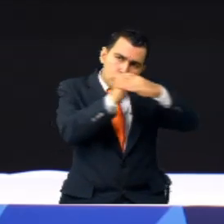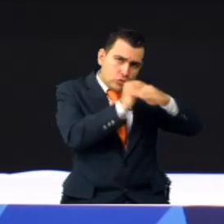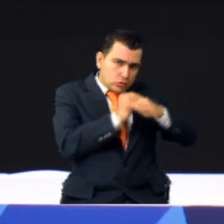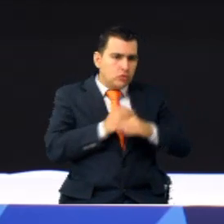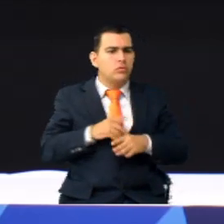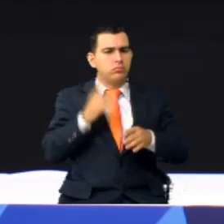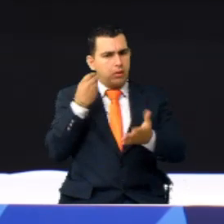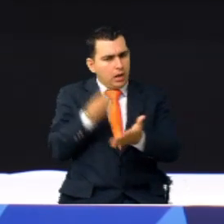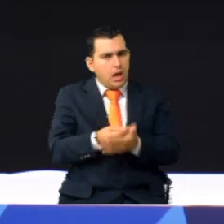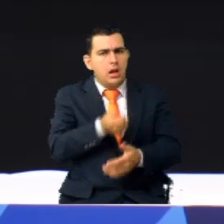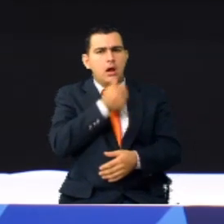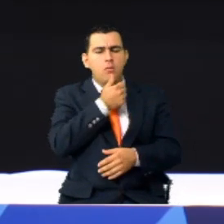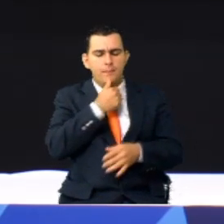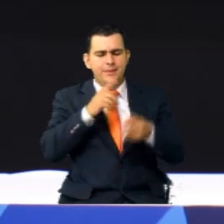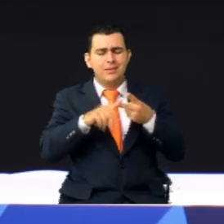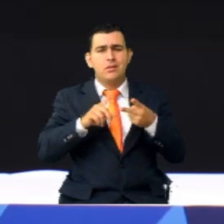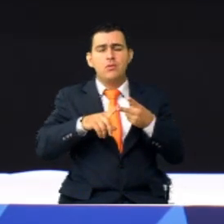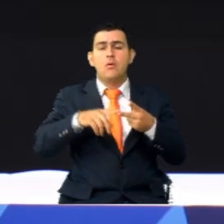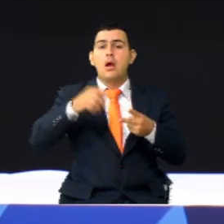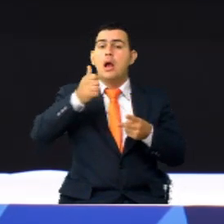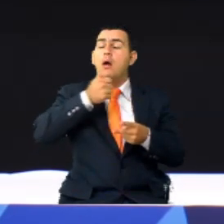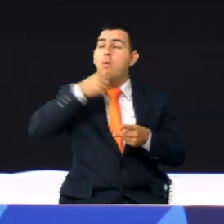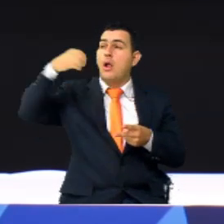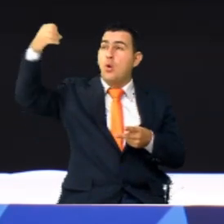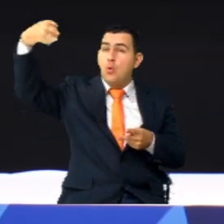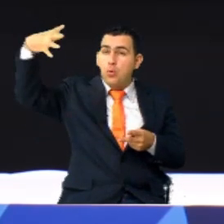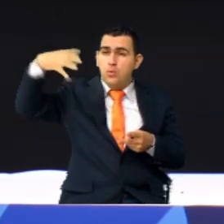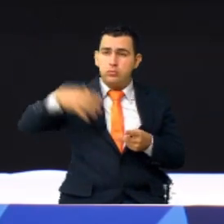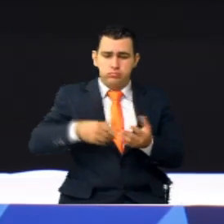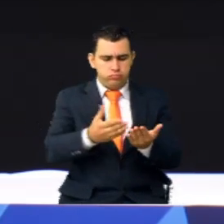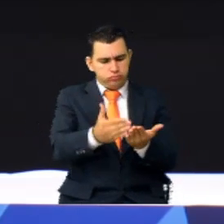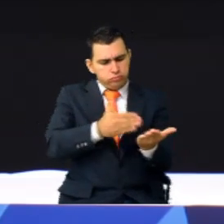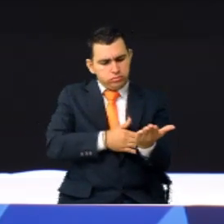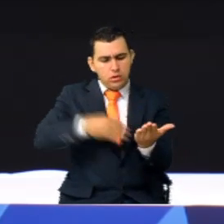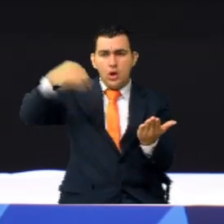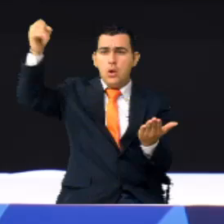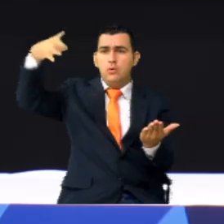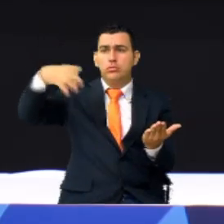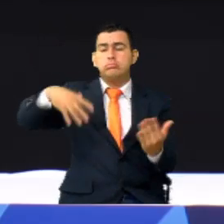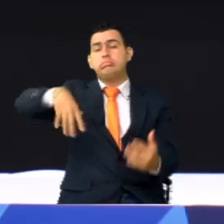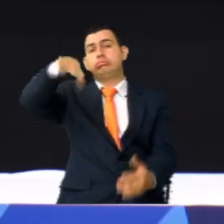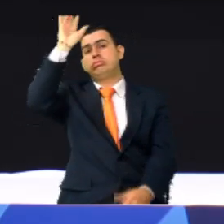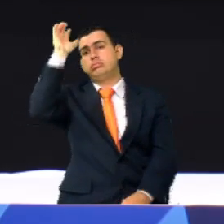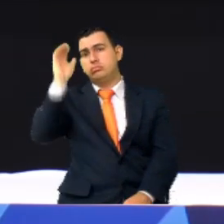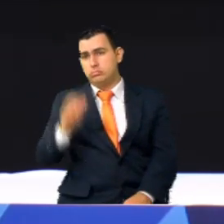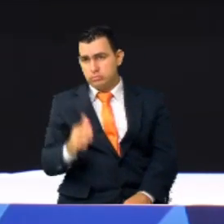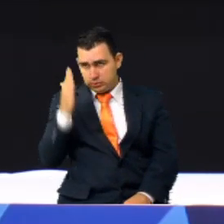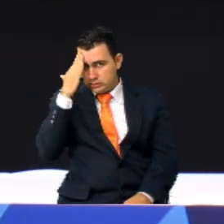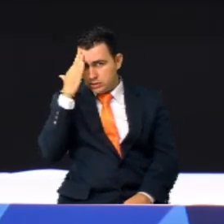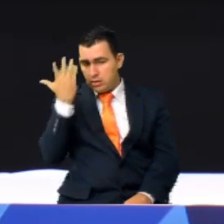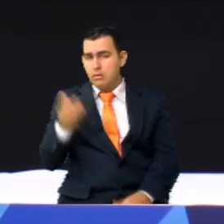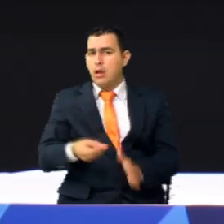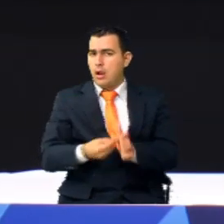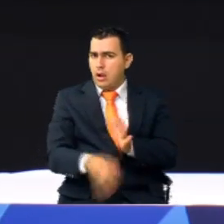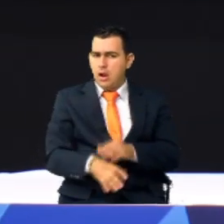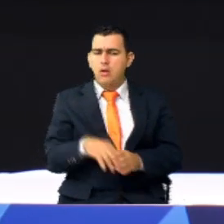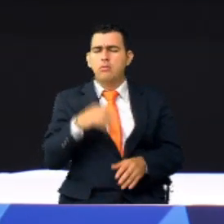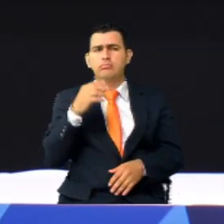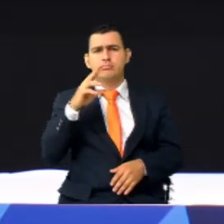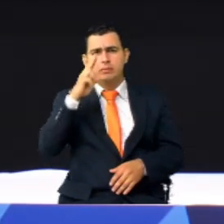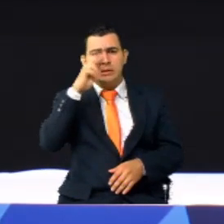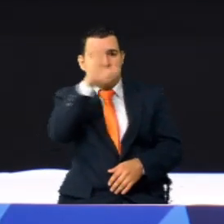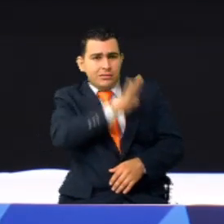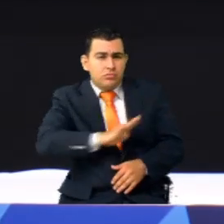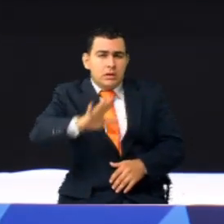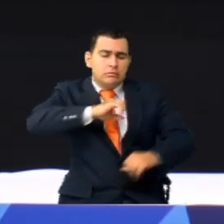potable. En el tema de electricidad, de la luz, de la electricidad, del recibo de la luz, es uno de los más costosos de todo el país. Haremos las gestiones a nivel nacional con la CRE